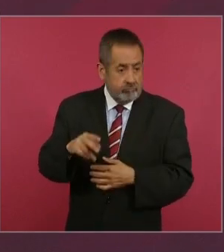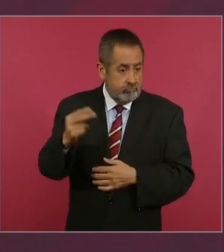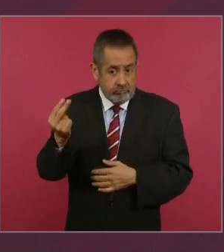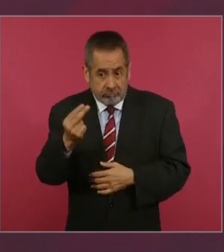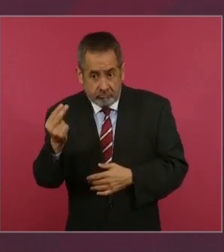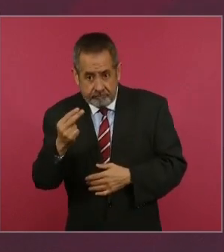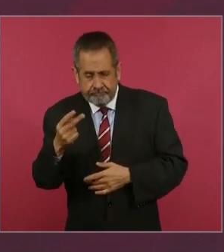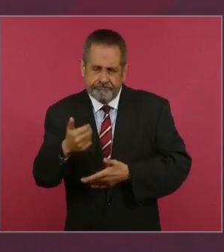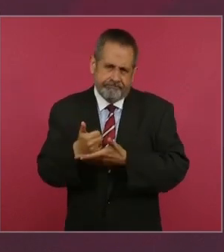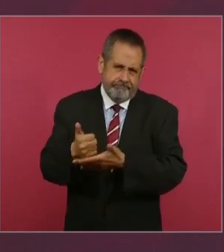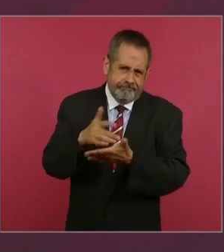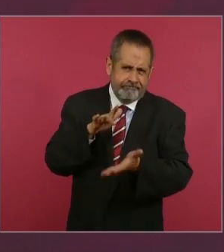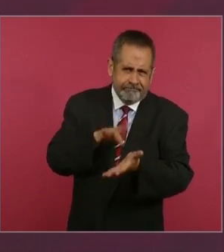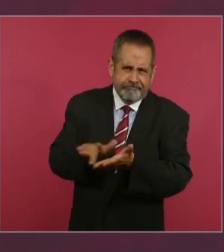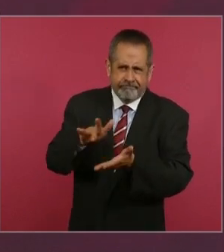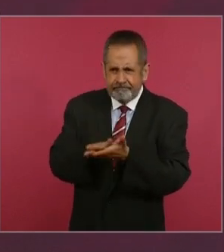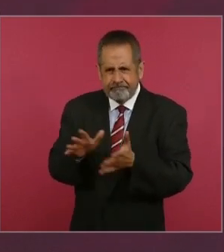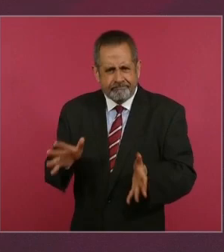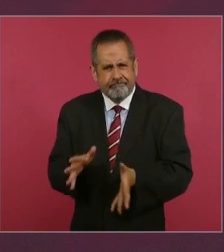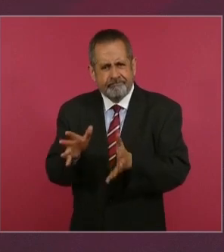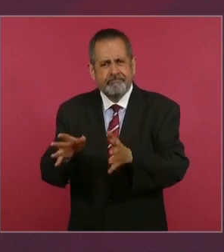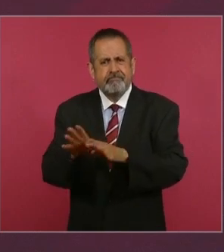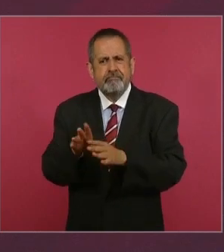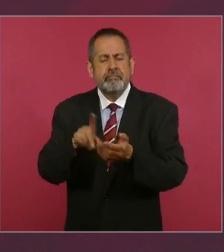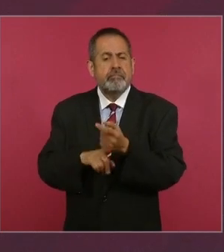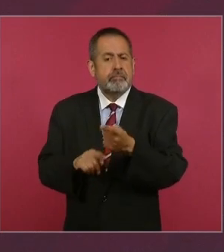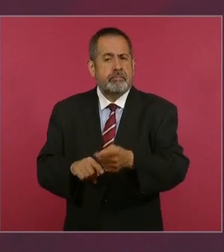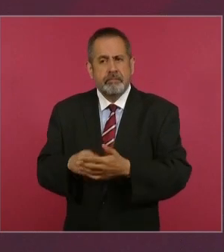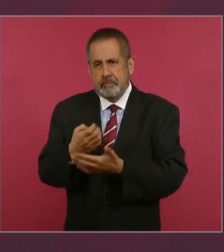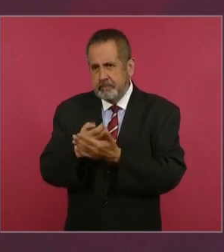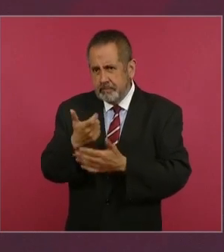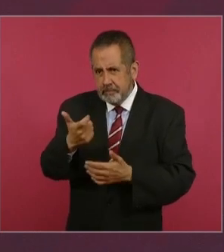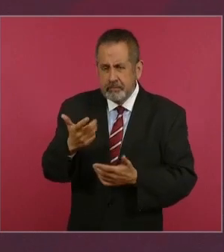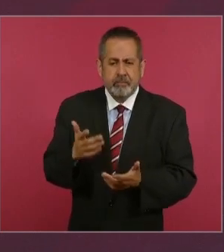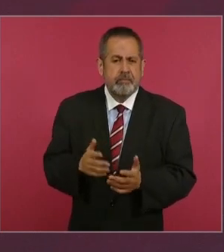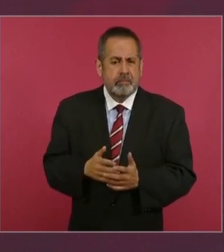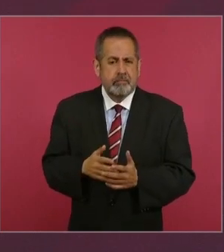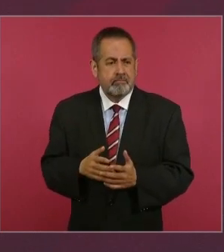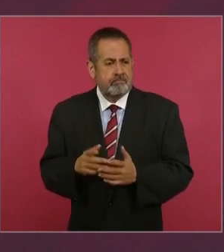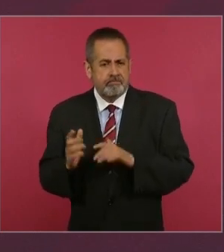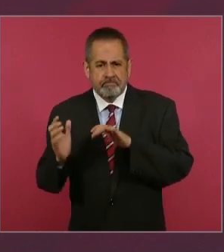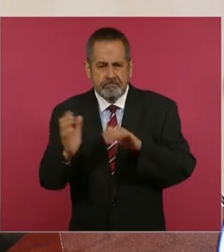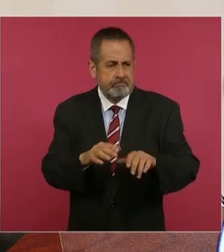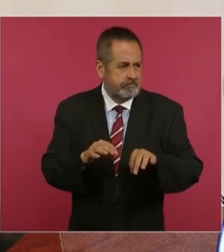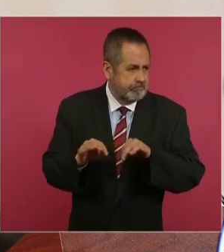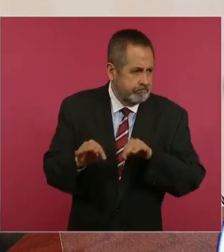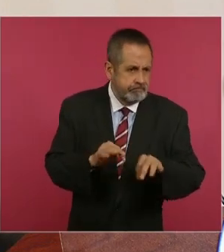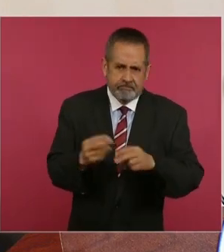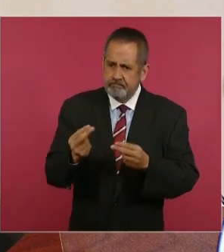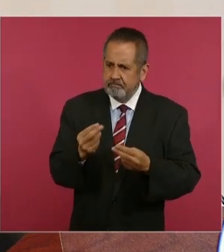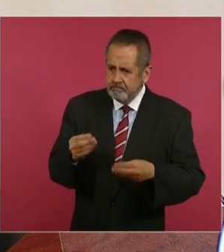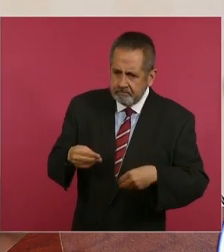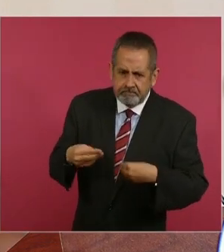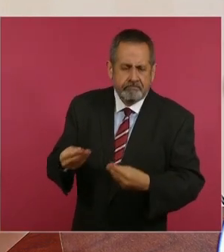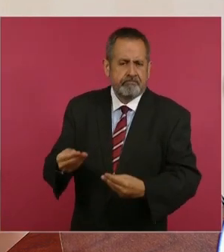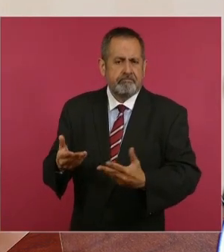necesita impulsando las actividades económicas creando empleos